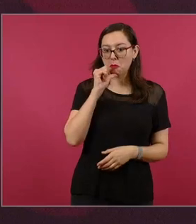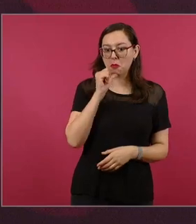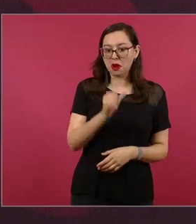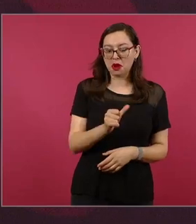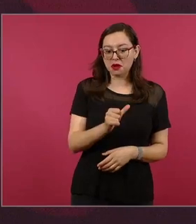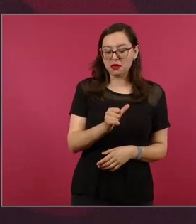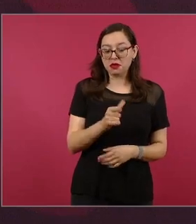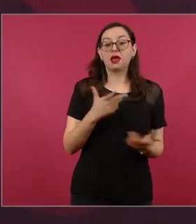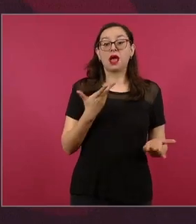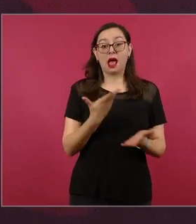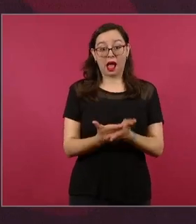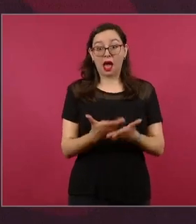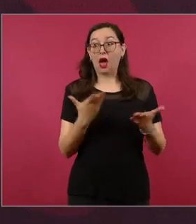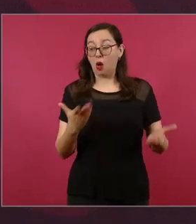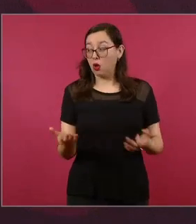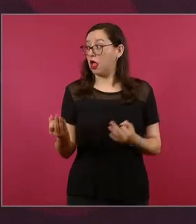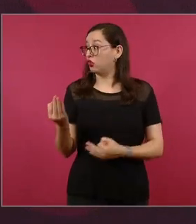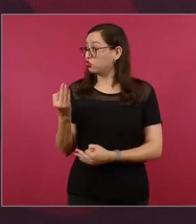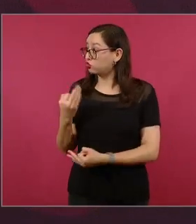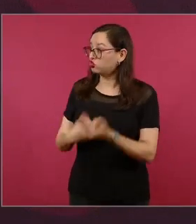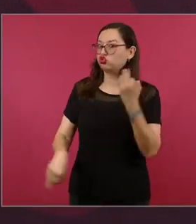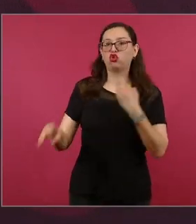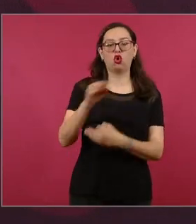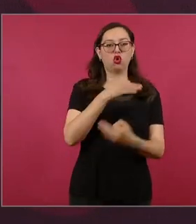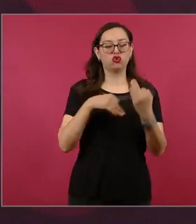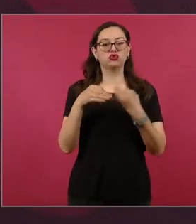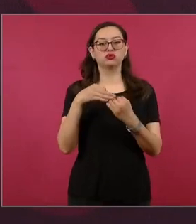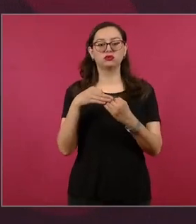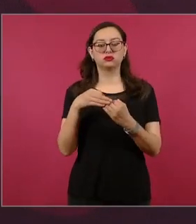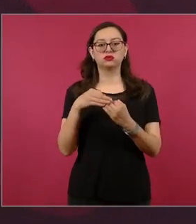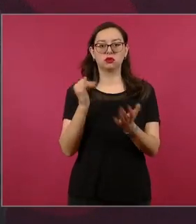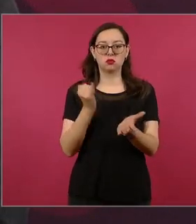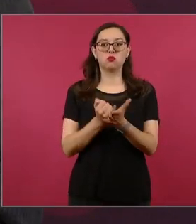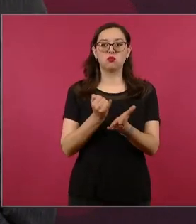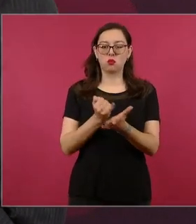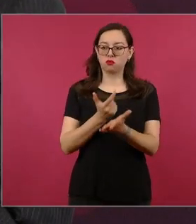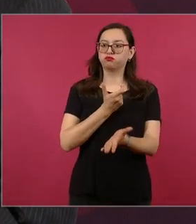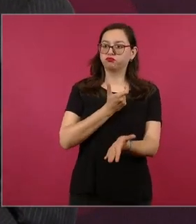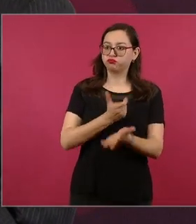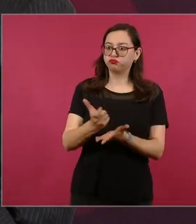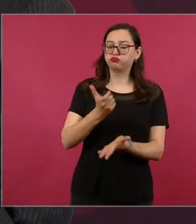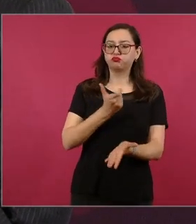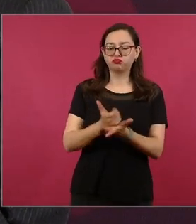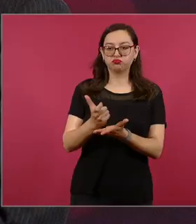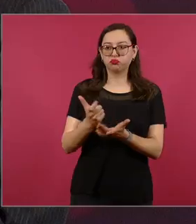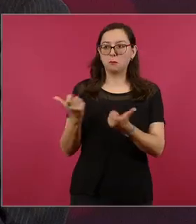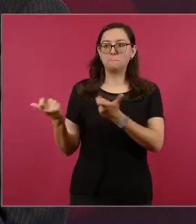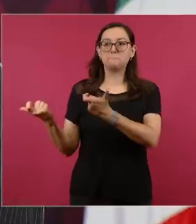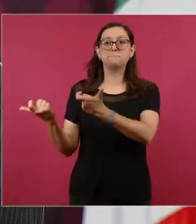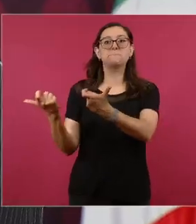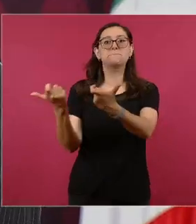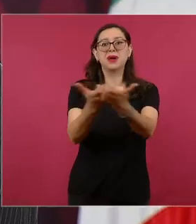Ahora sí puedo hablar de contribución y no de impuesto.